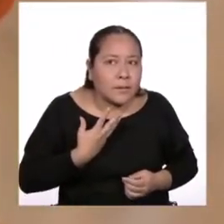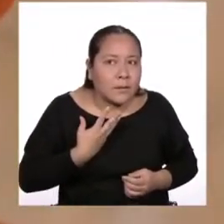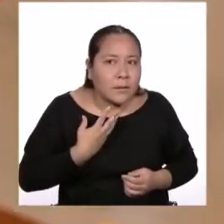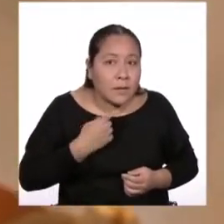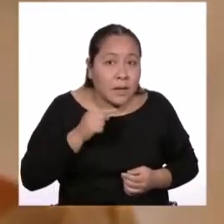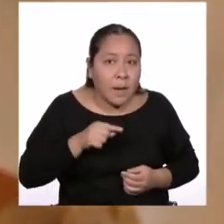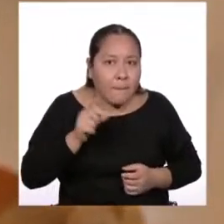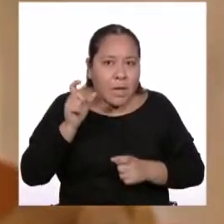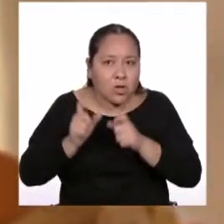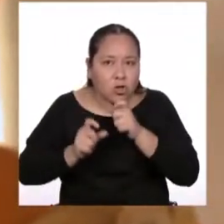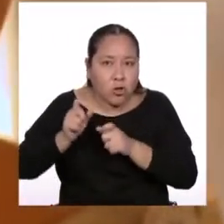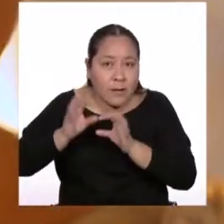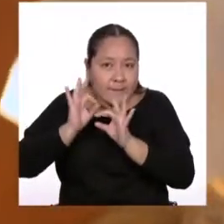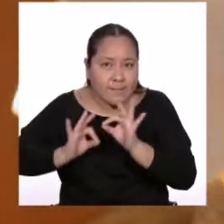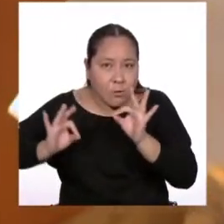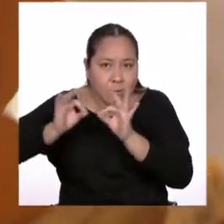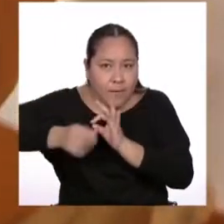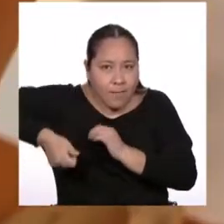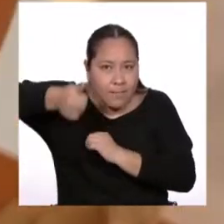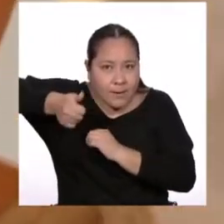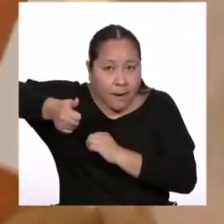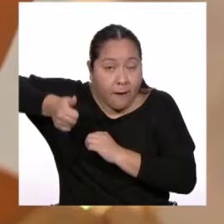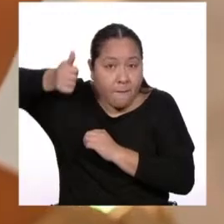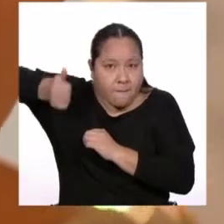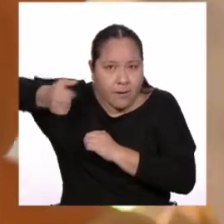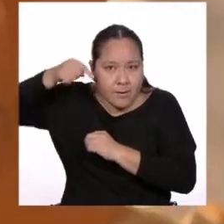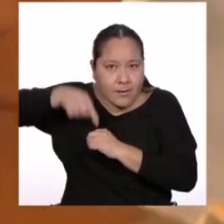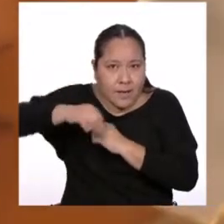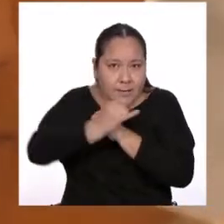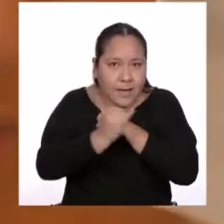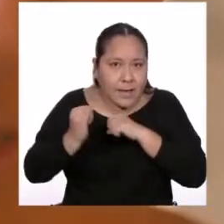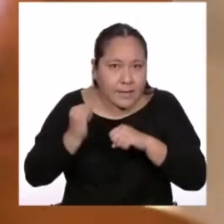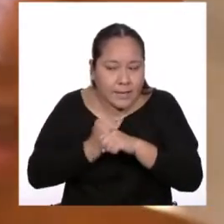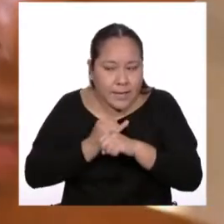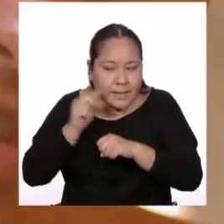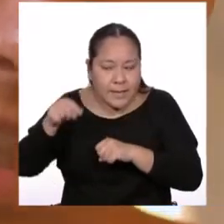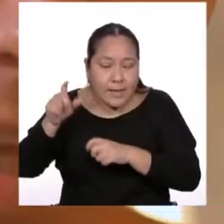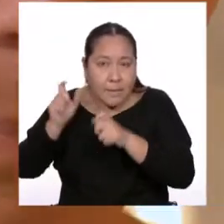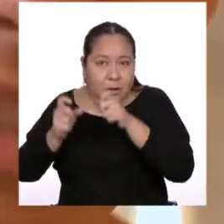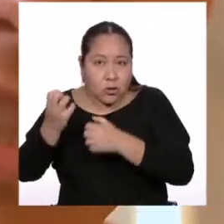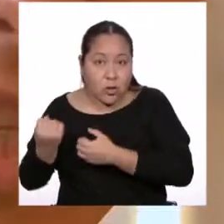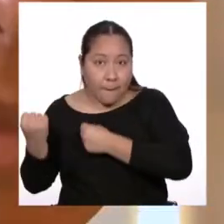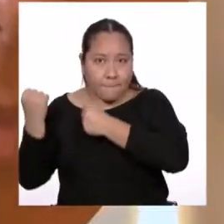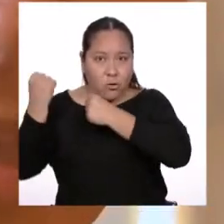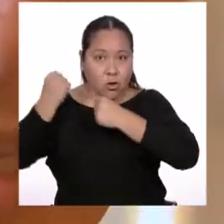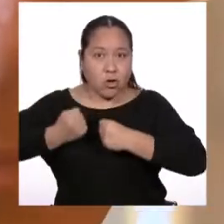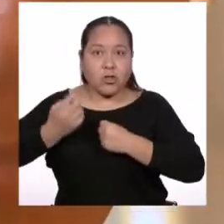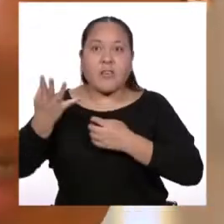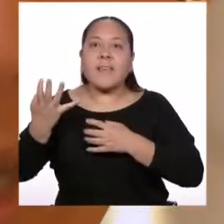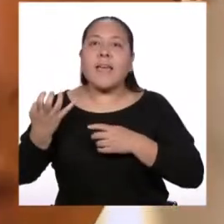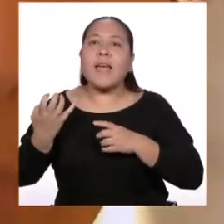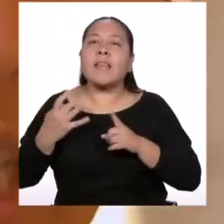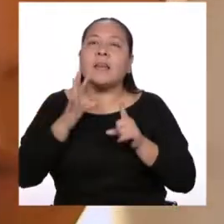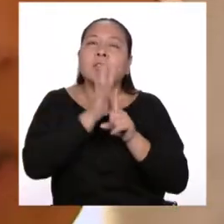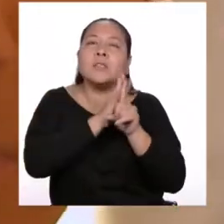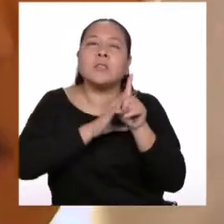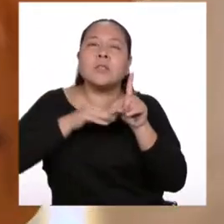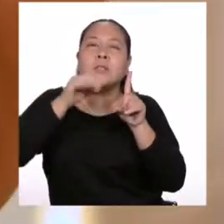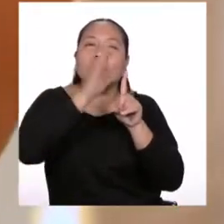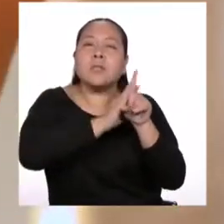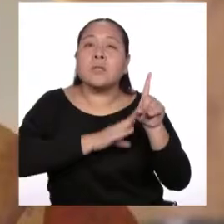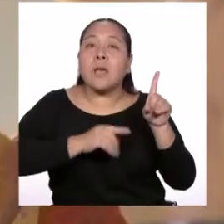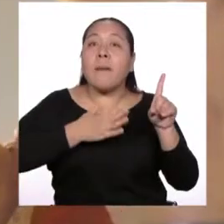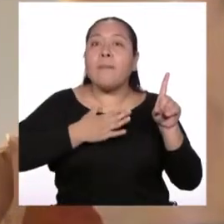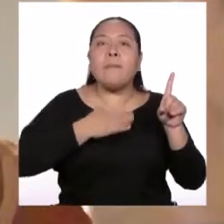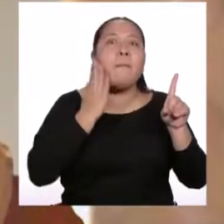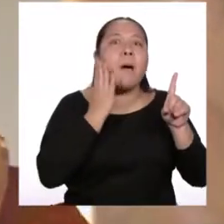cuantos nobles viven en estas islas y cuantos poderosos están en la escarpada Ítaca pretenden a mi madre, Penélope, y arruinan mi